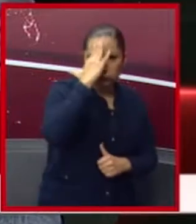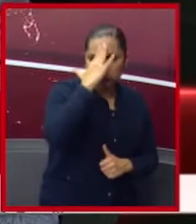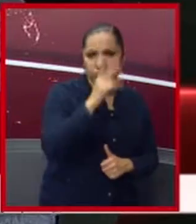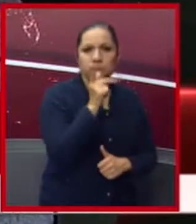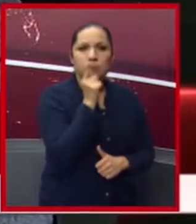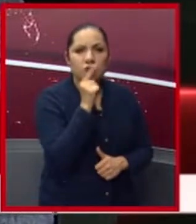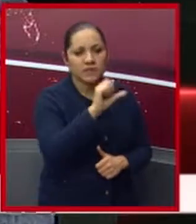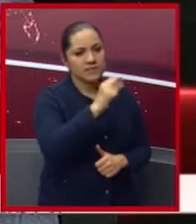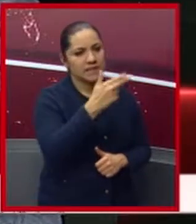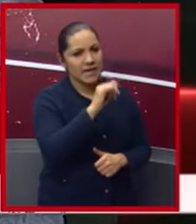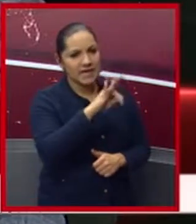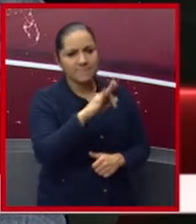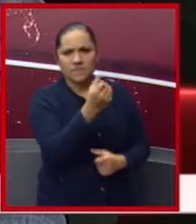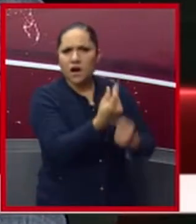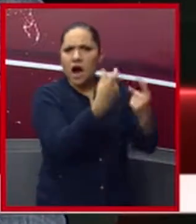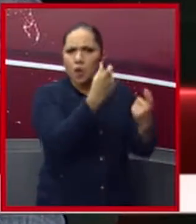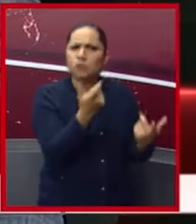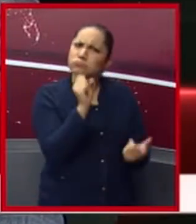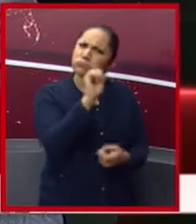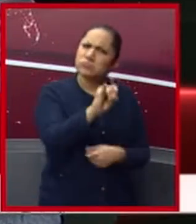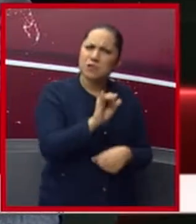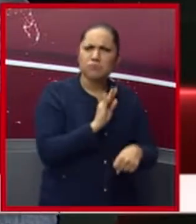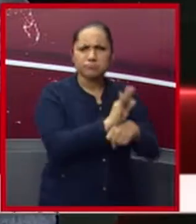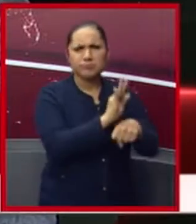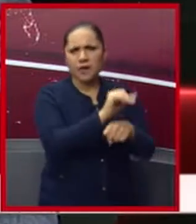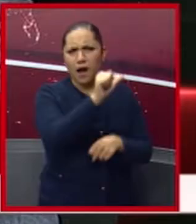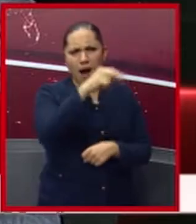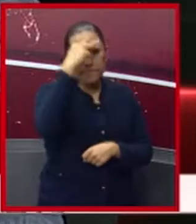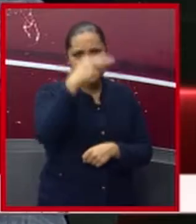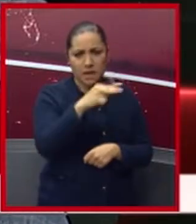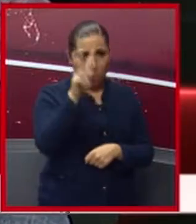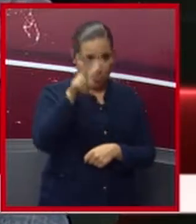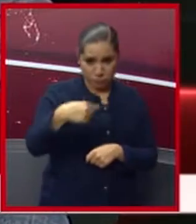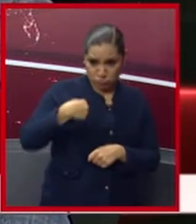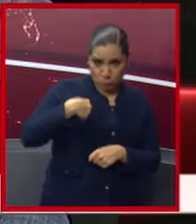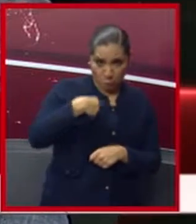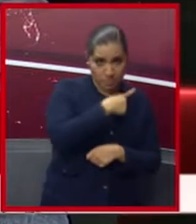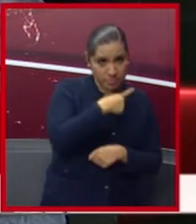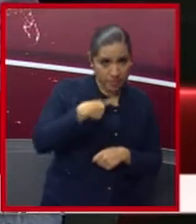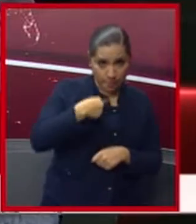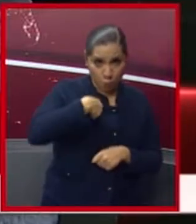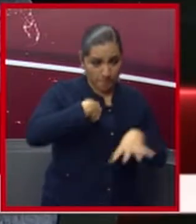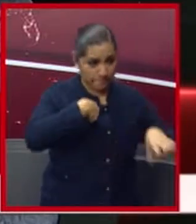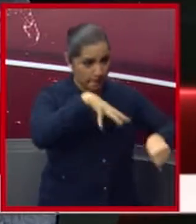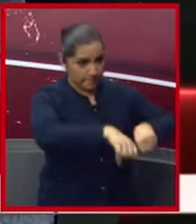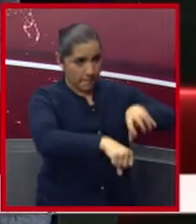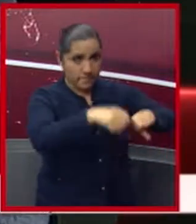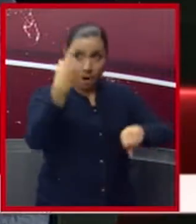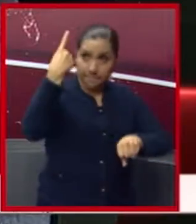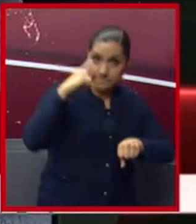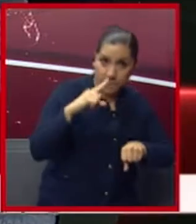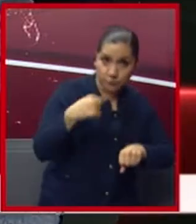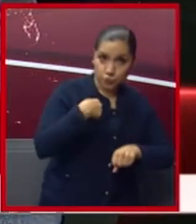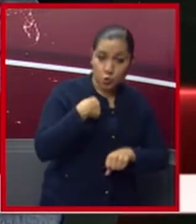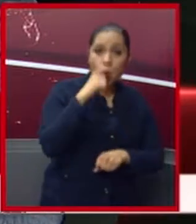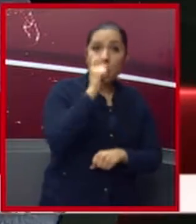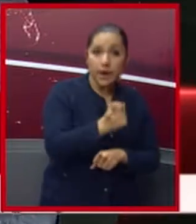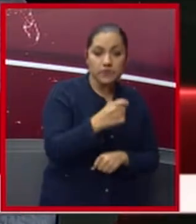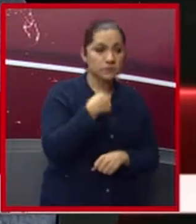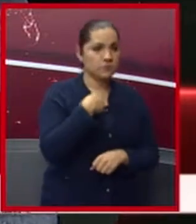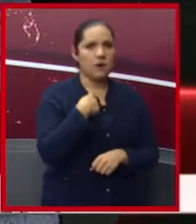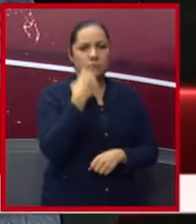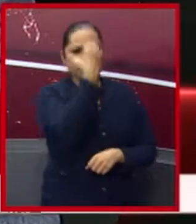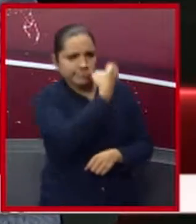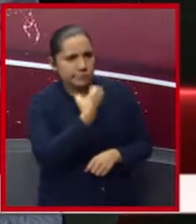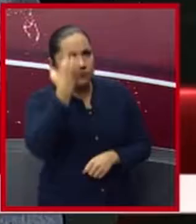pro mexicanos, diciendo que a ellos no les toca ser ni van a aceptar ser agentes migratorios